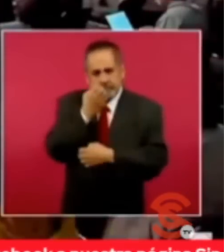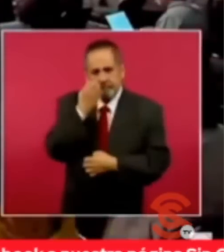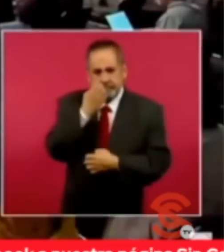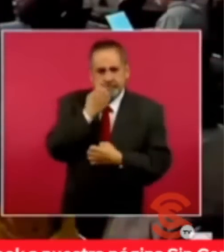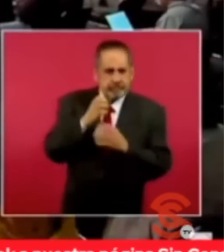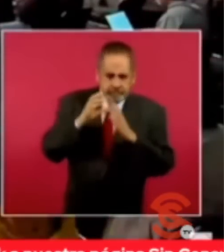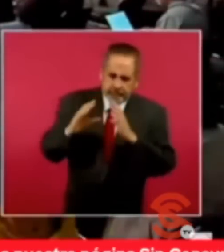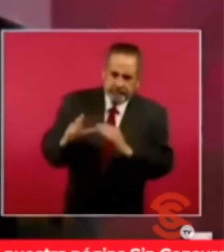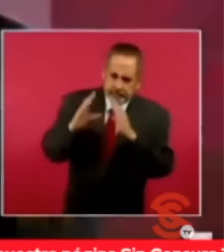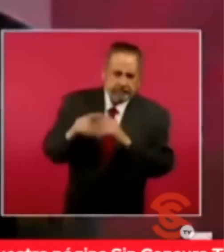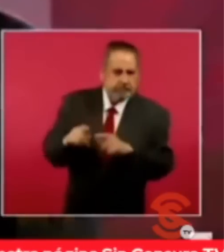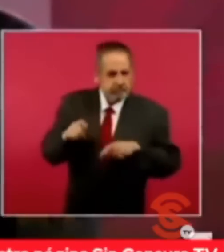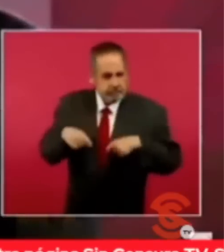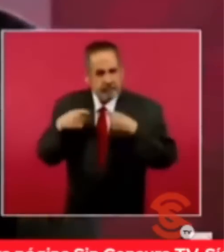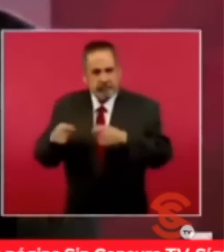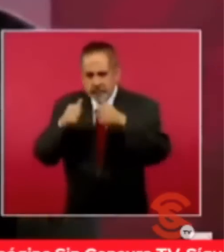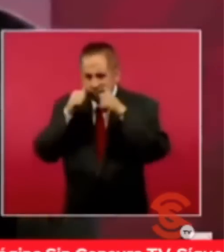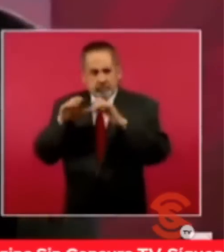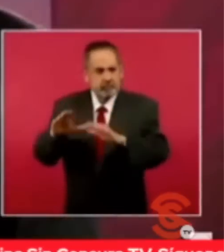educación, reciben